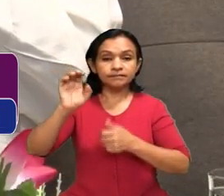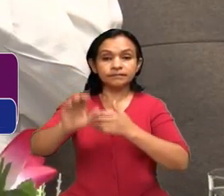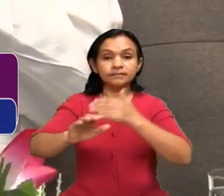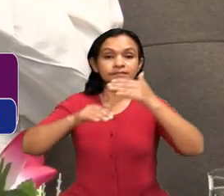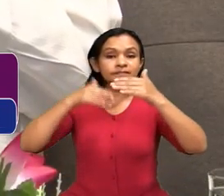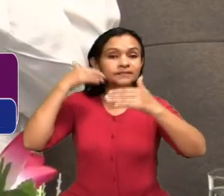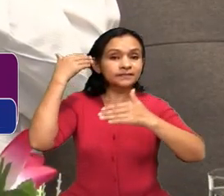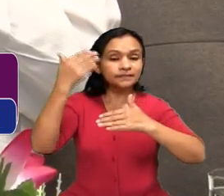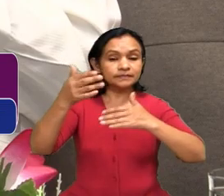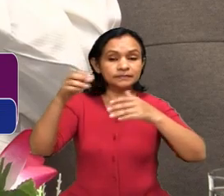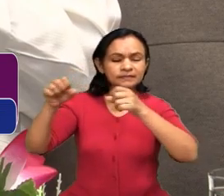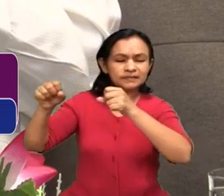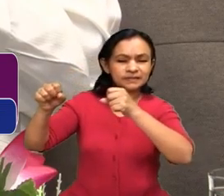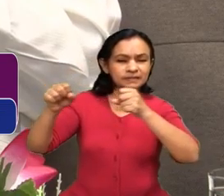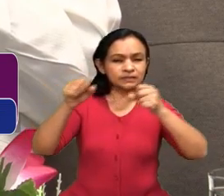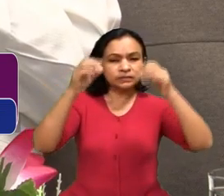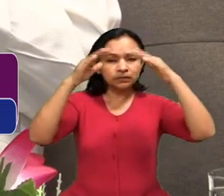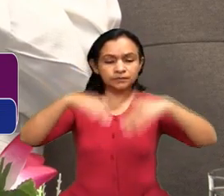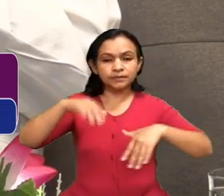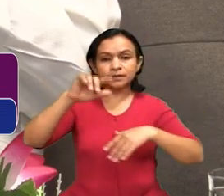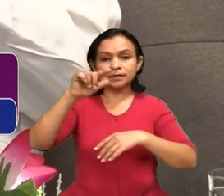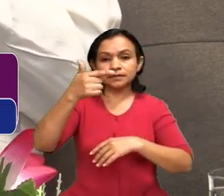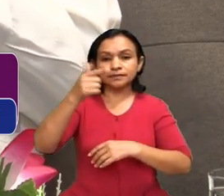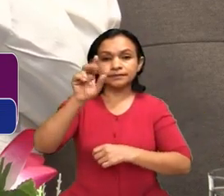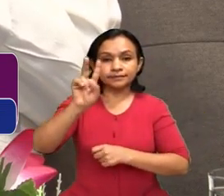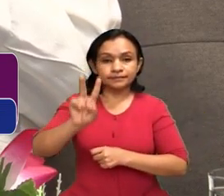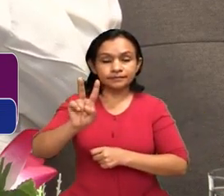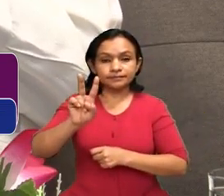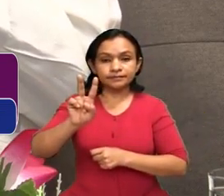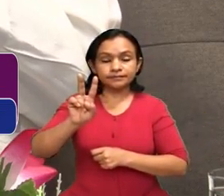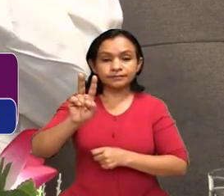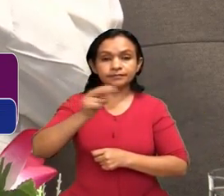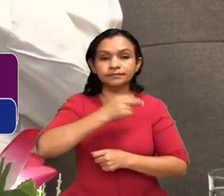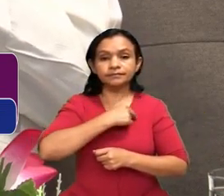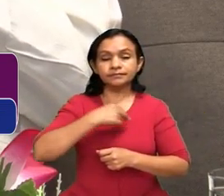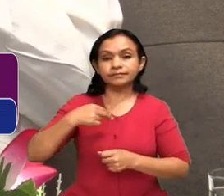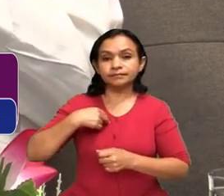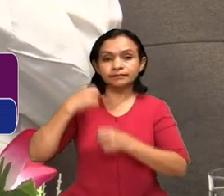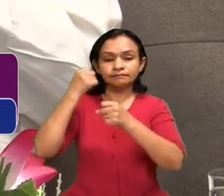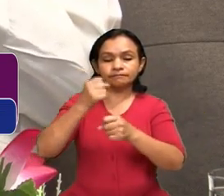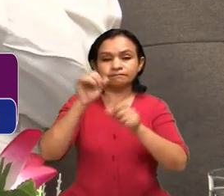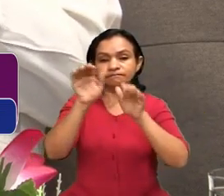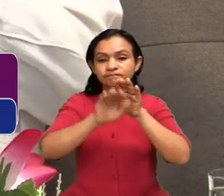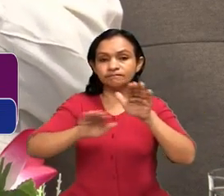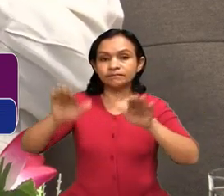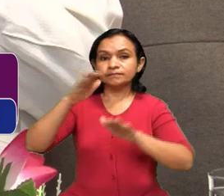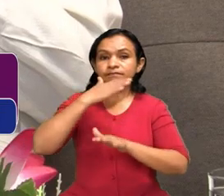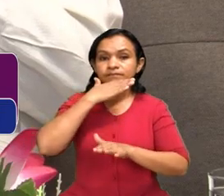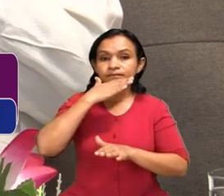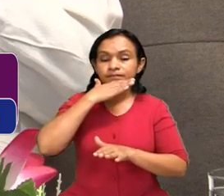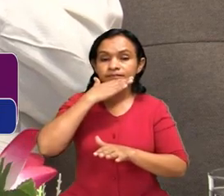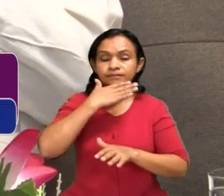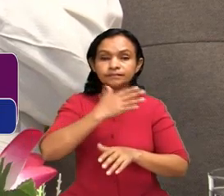el terremoto y la imposición más dura, diría yo, de